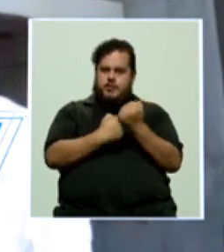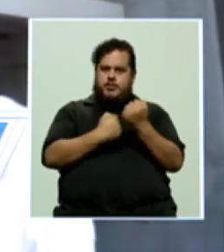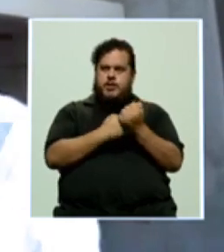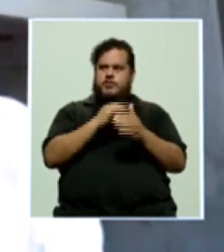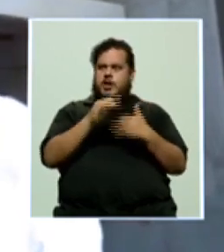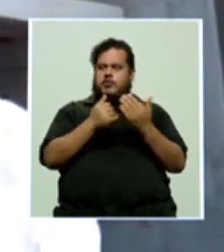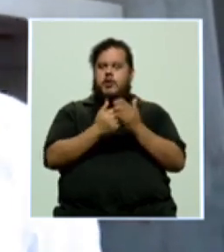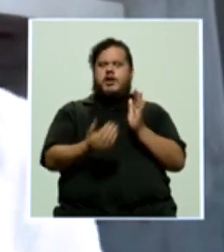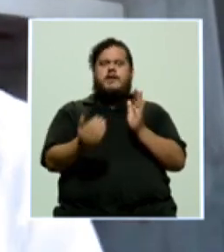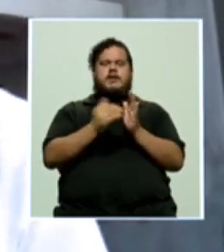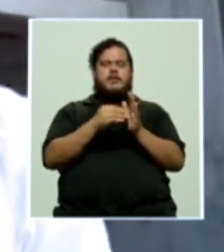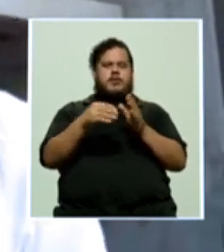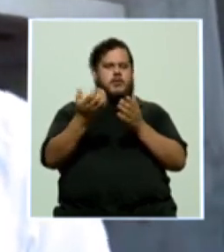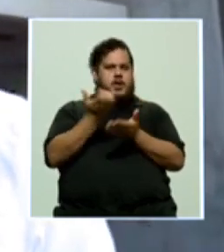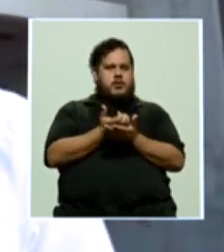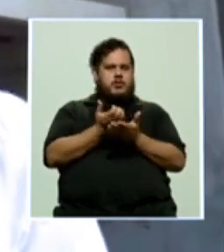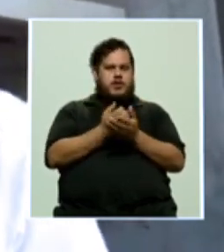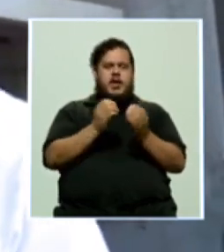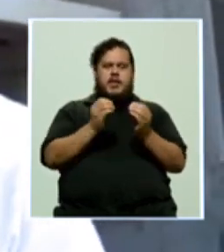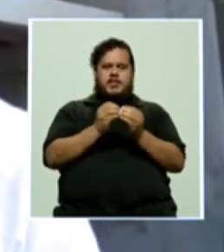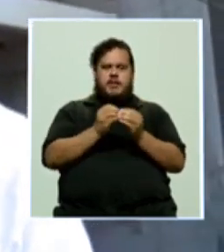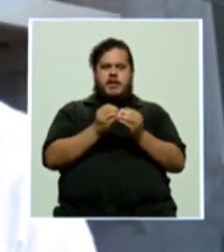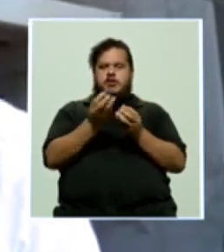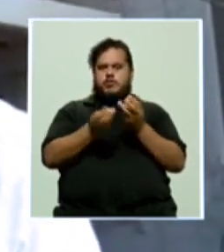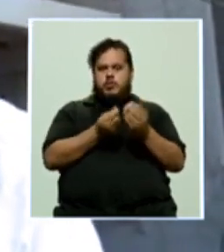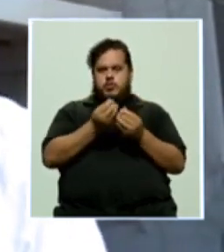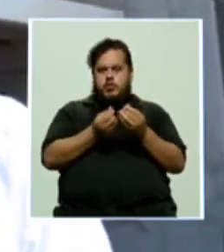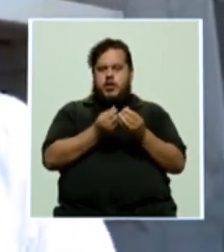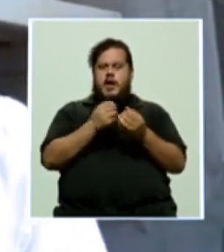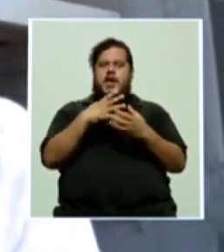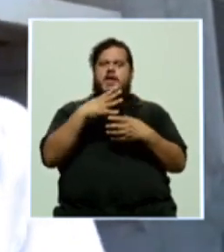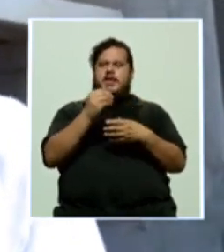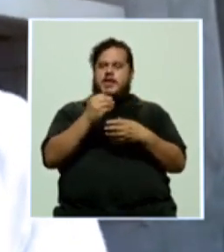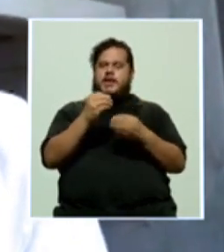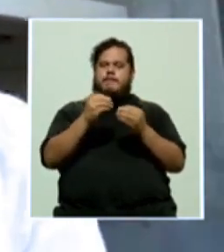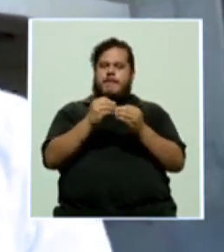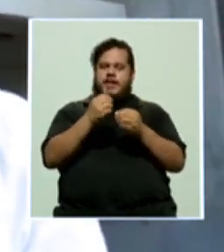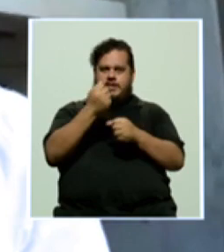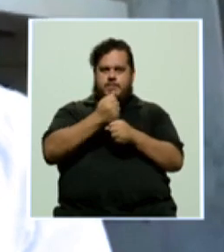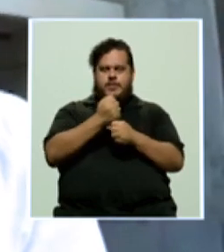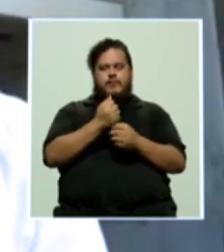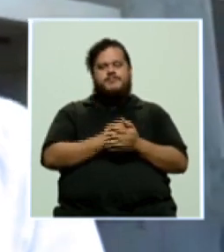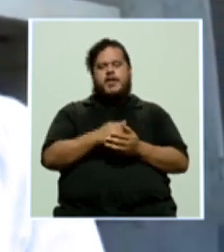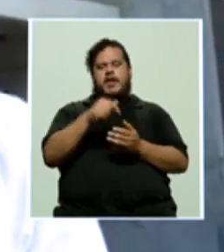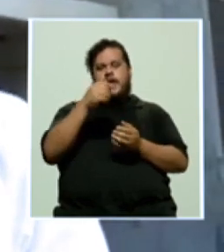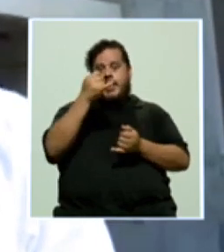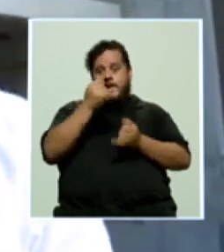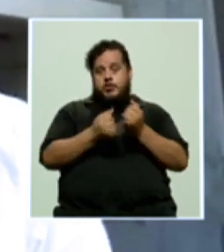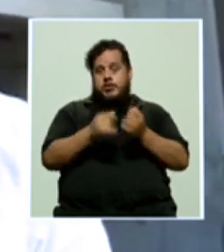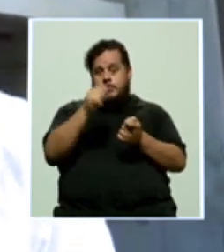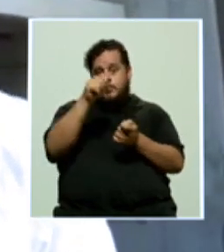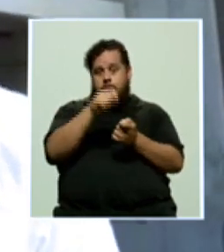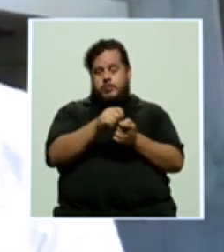reactivación económica, de más producción, de generación de empleo. En este último punto,